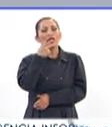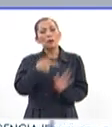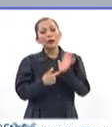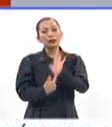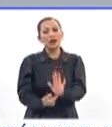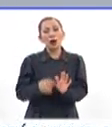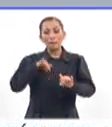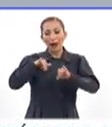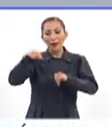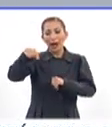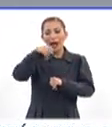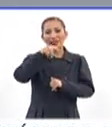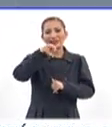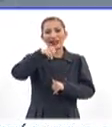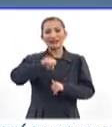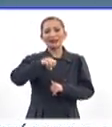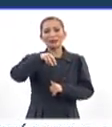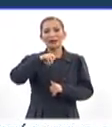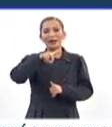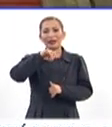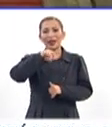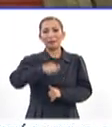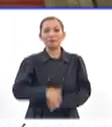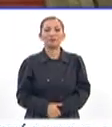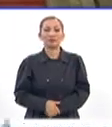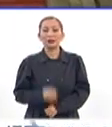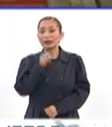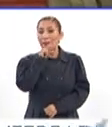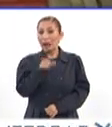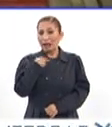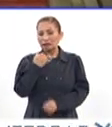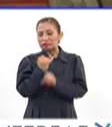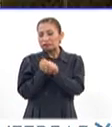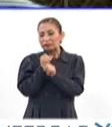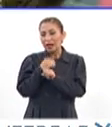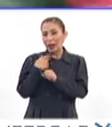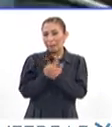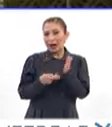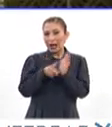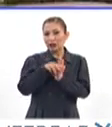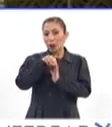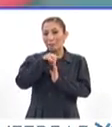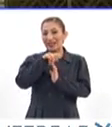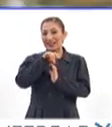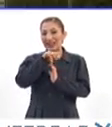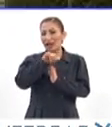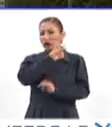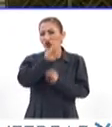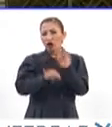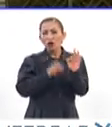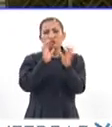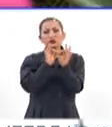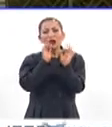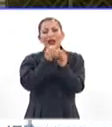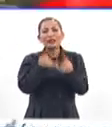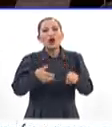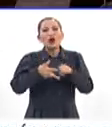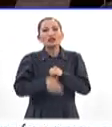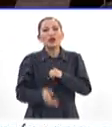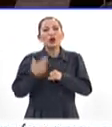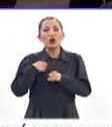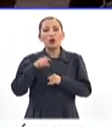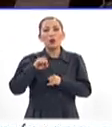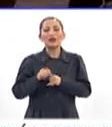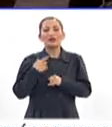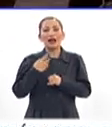presentación del mapa Transmedia. Y te tenemos una cobertura desde el Palacio de Minería, con todos los detalles de la inauguración de la